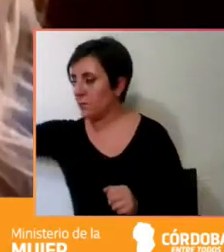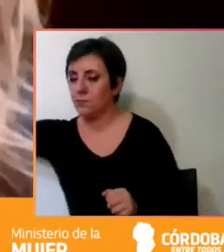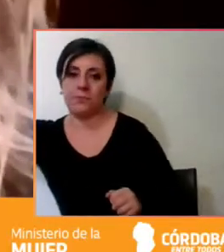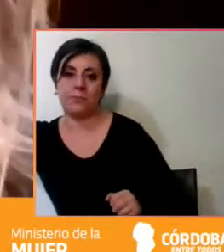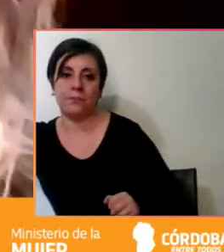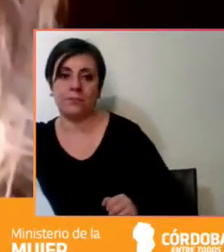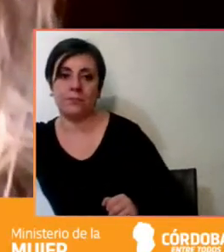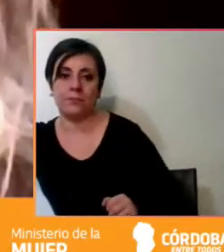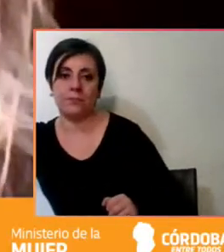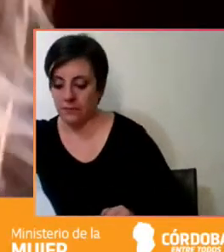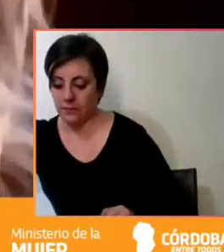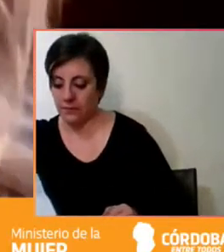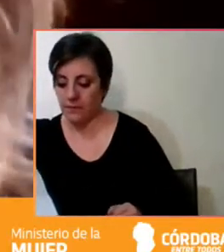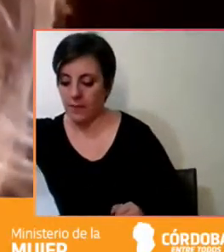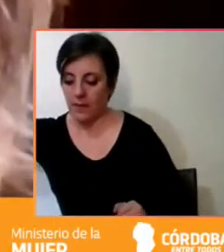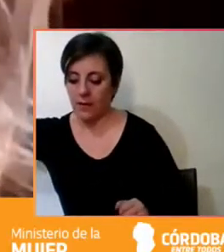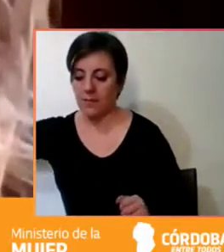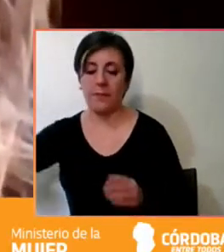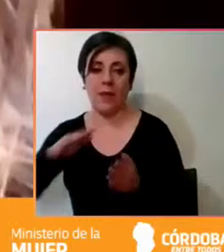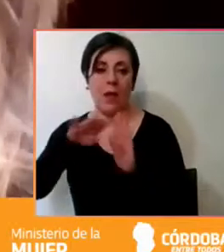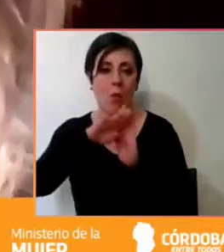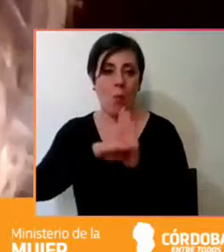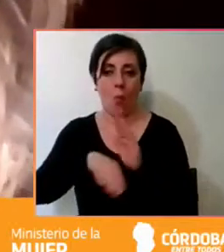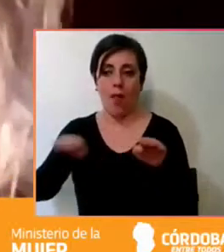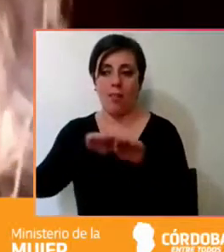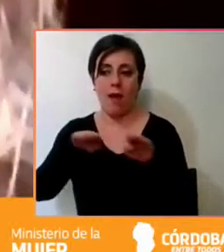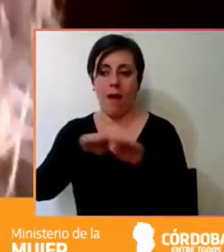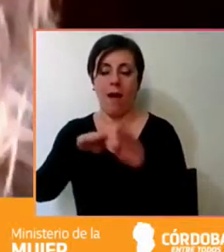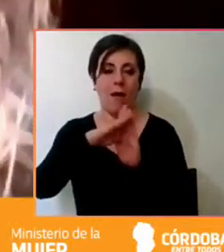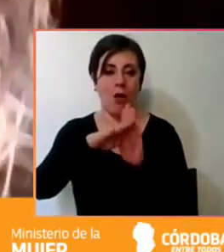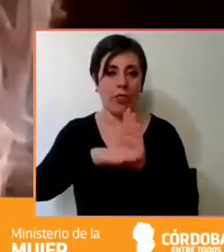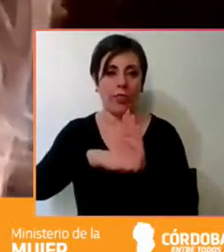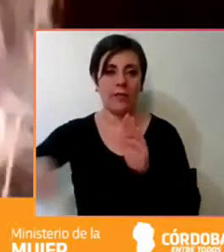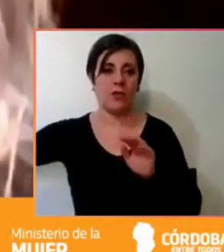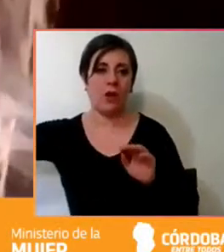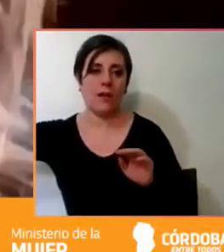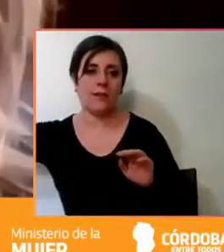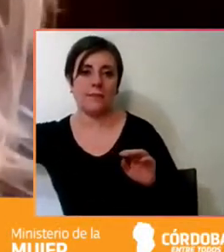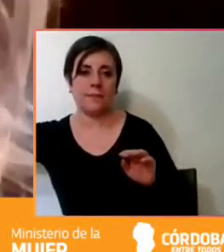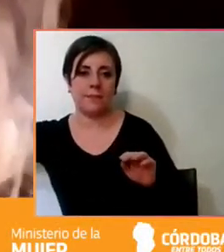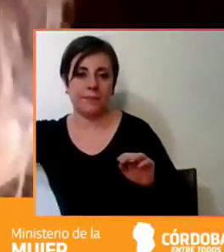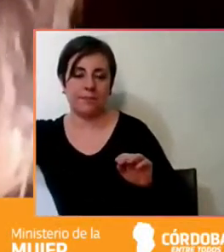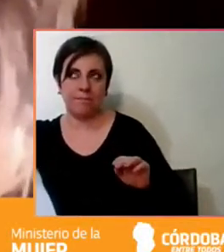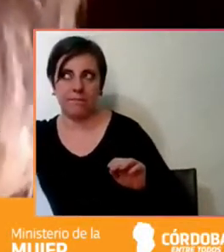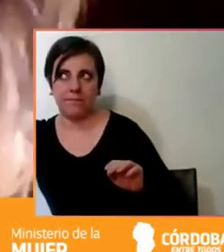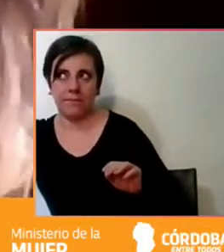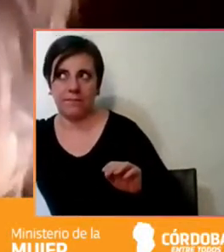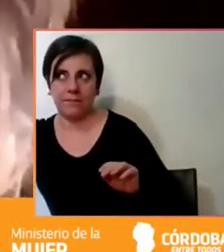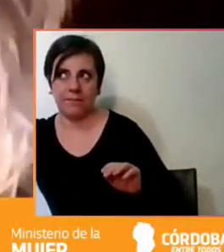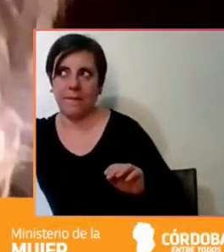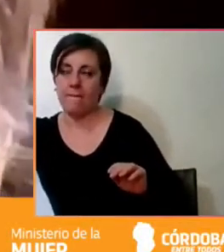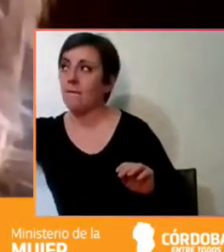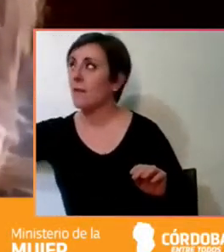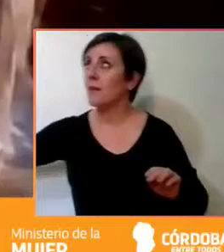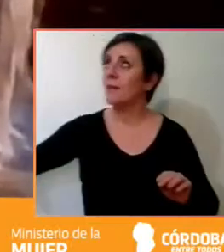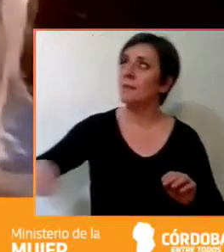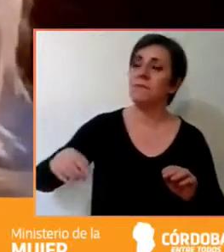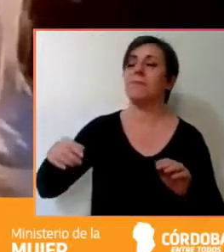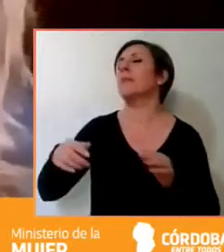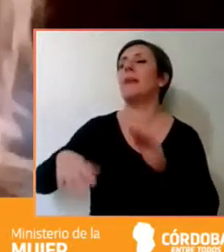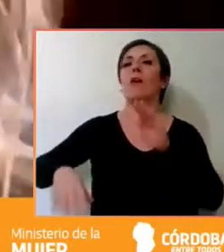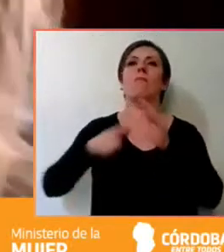remunerado, en igualdad de condiciones, accesando oportunidades, no teniendo techos que